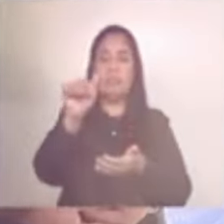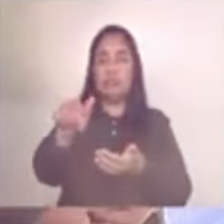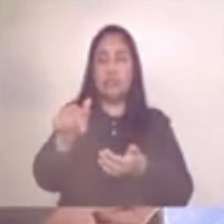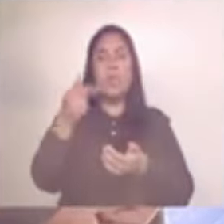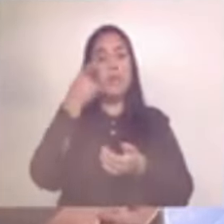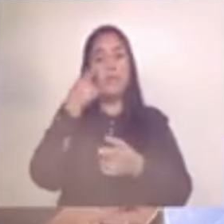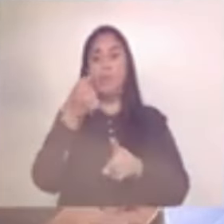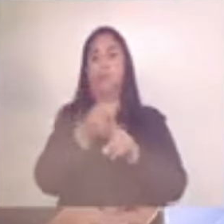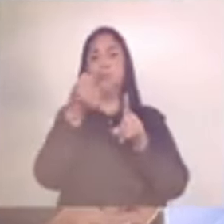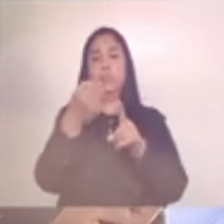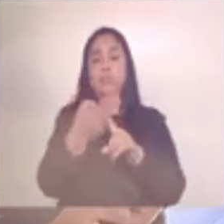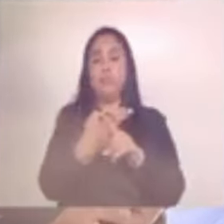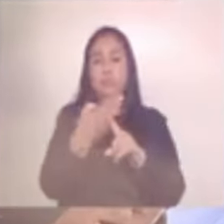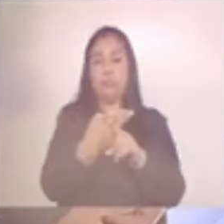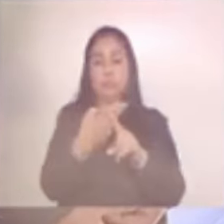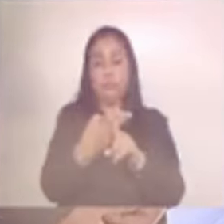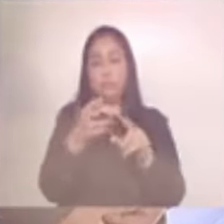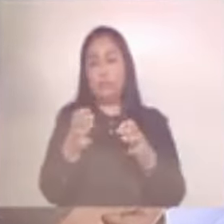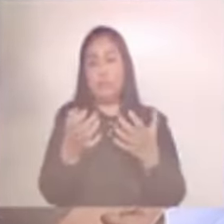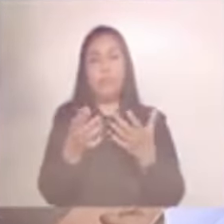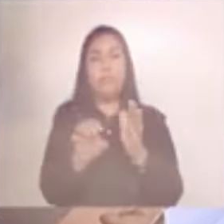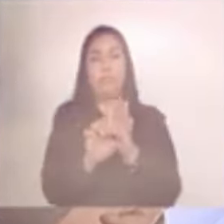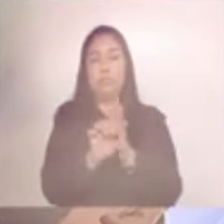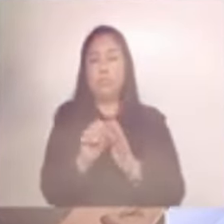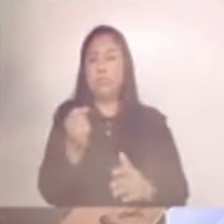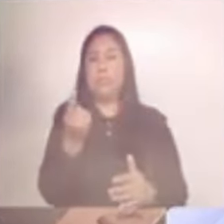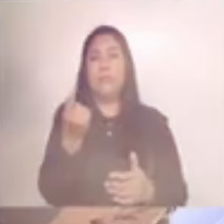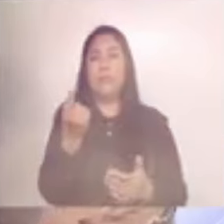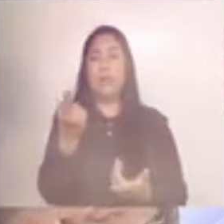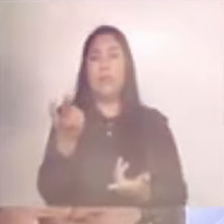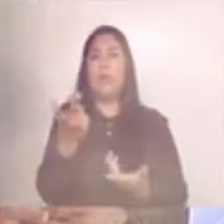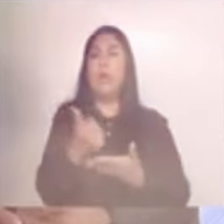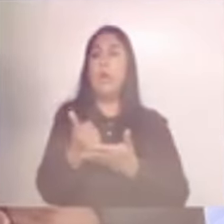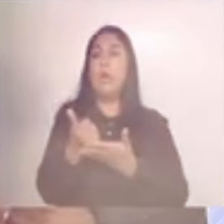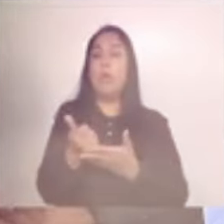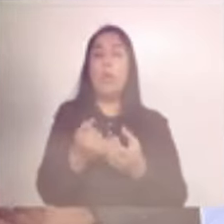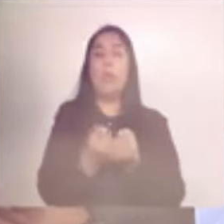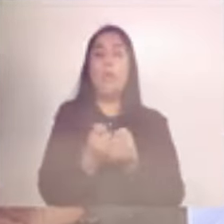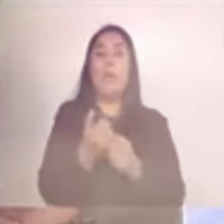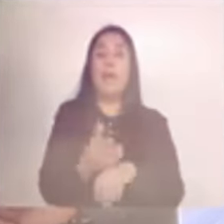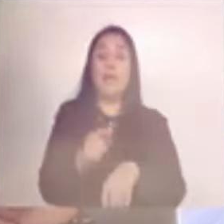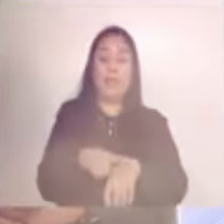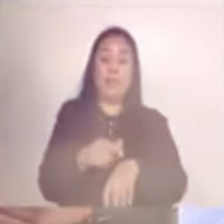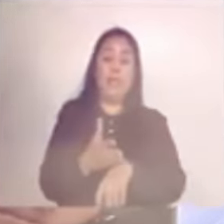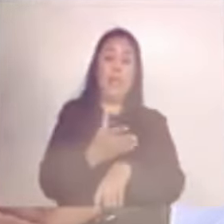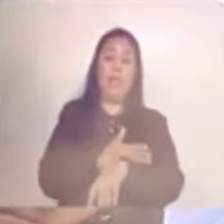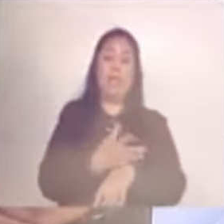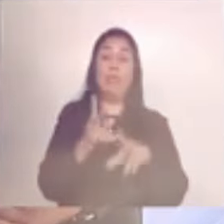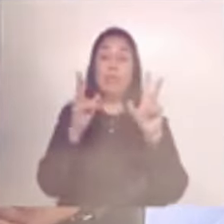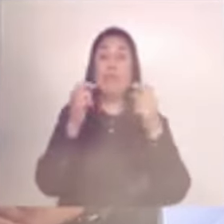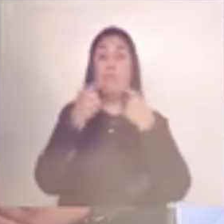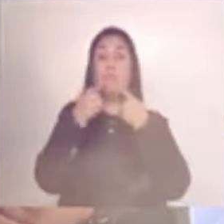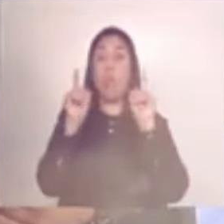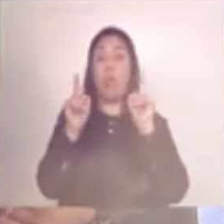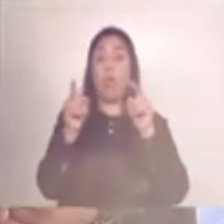estas situaciones de riesgo en que por falta de intervenciones adecuadas del sector público se coloca a